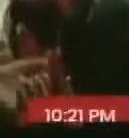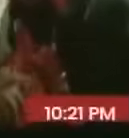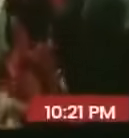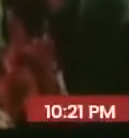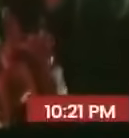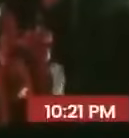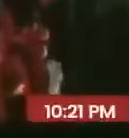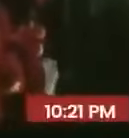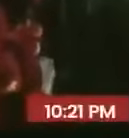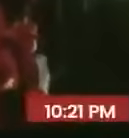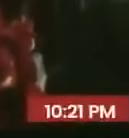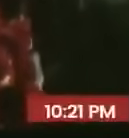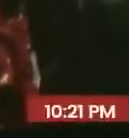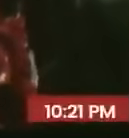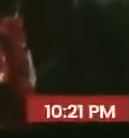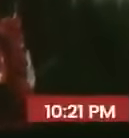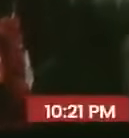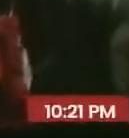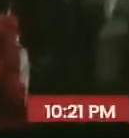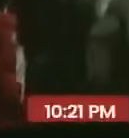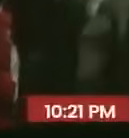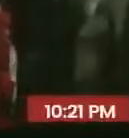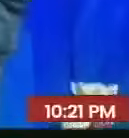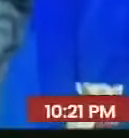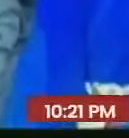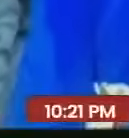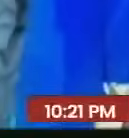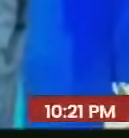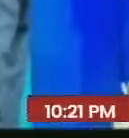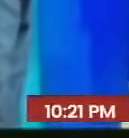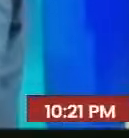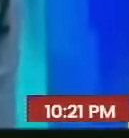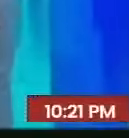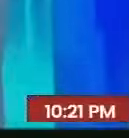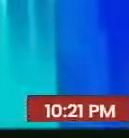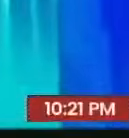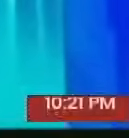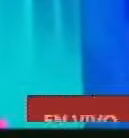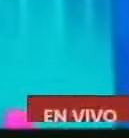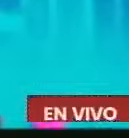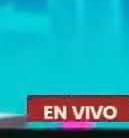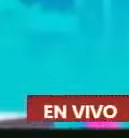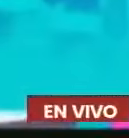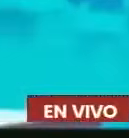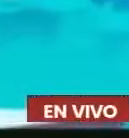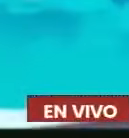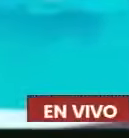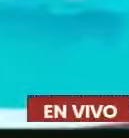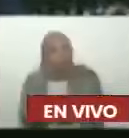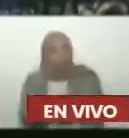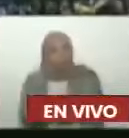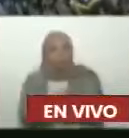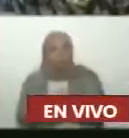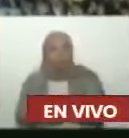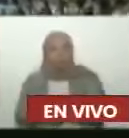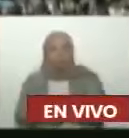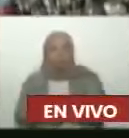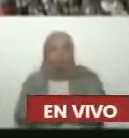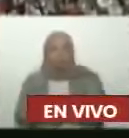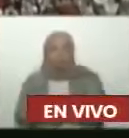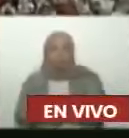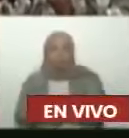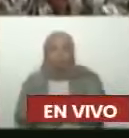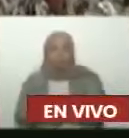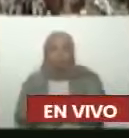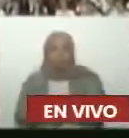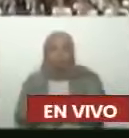dos, tres. ¡Ay, este muchacho es muy pesado, chico! Mira el regalo que trajo. Mira, este lo hizo con sus